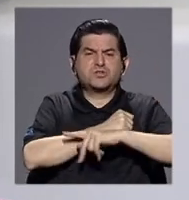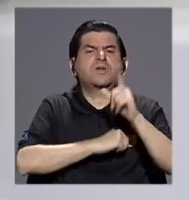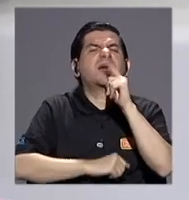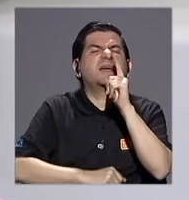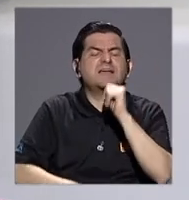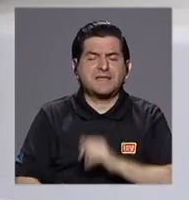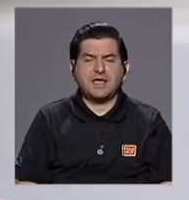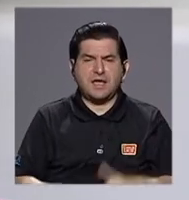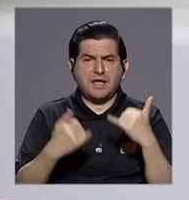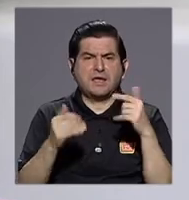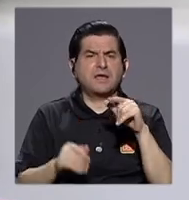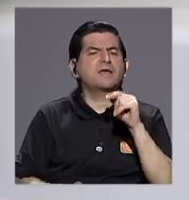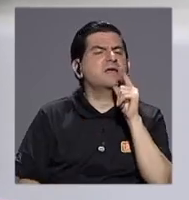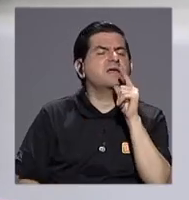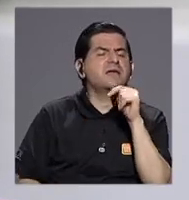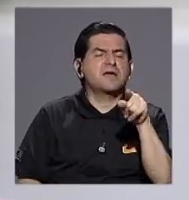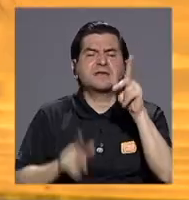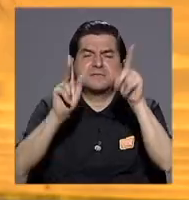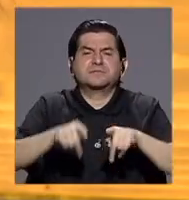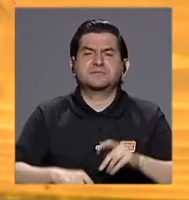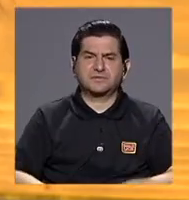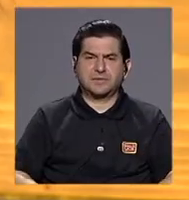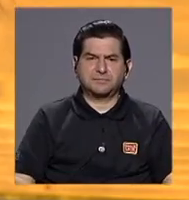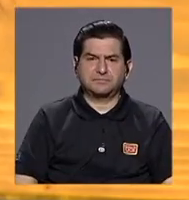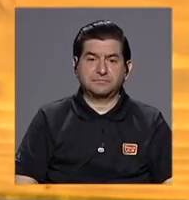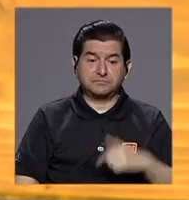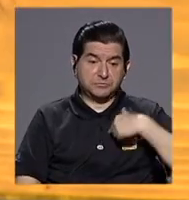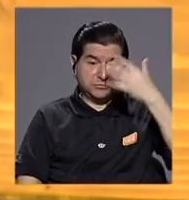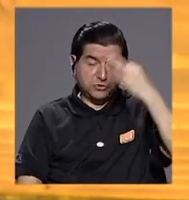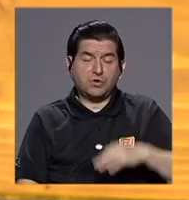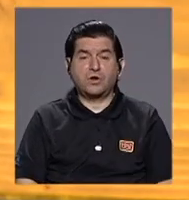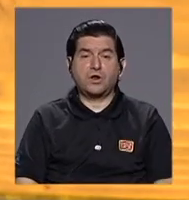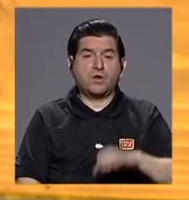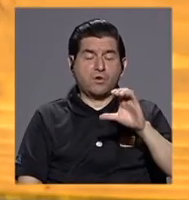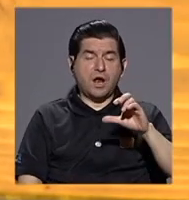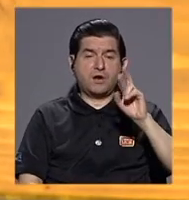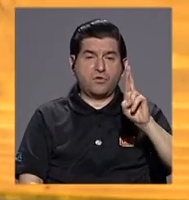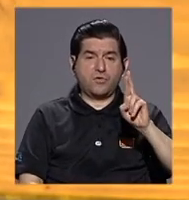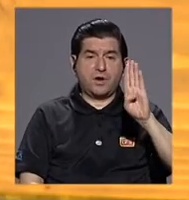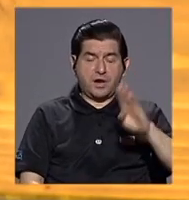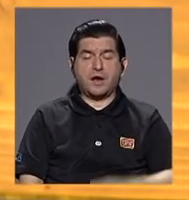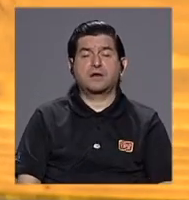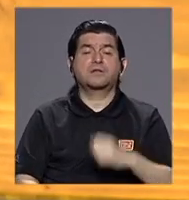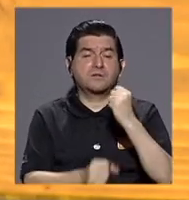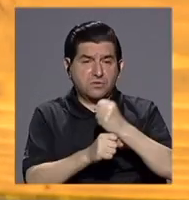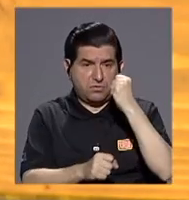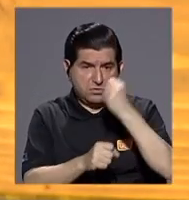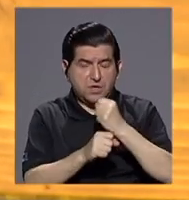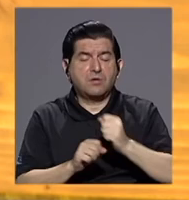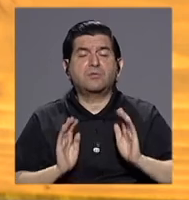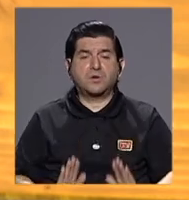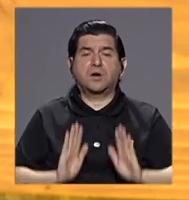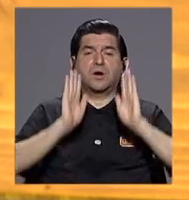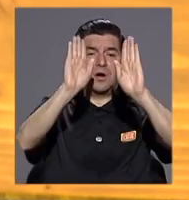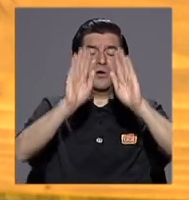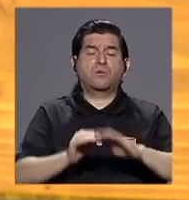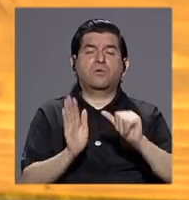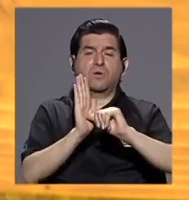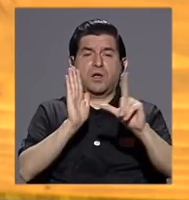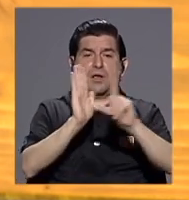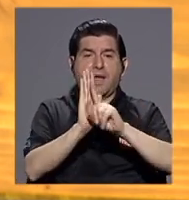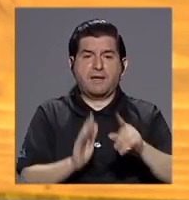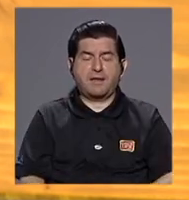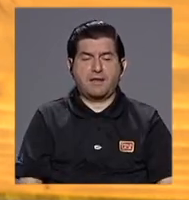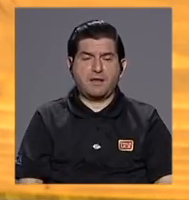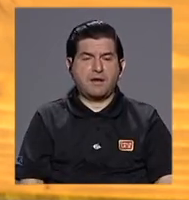van perfilando. ¿Cómo quieres? Bueno, yo creo que Carlos Ricardo Benavides ha hecho una labor extraordinaria en el Congreso. Me